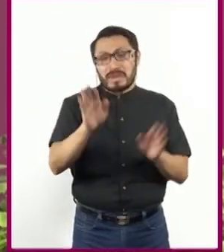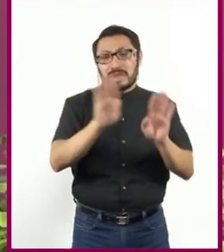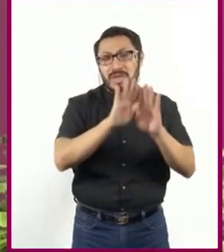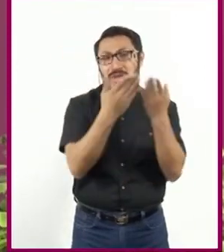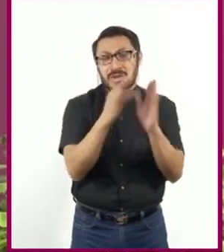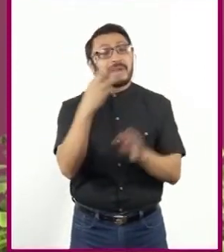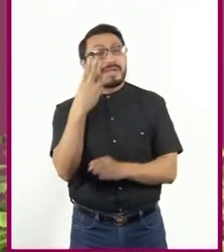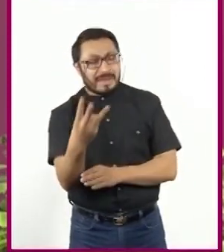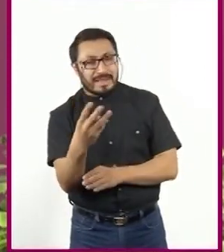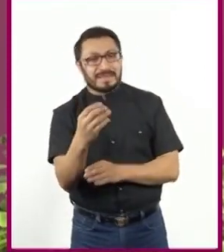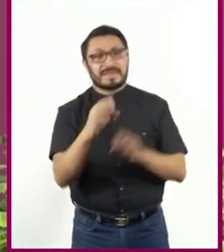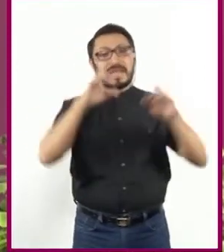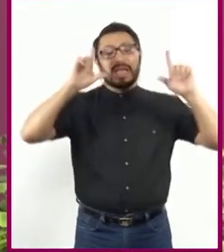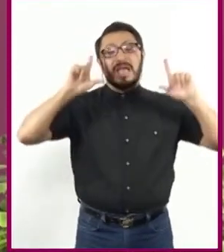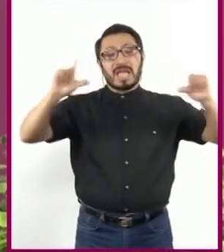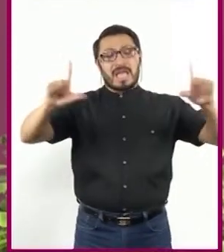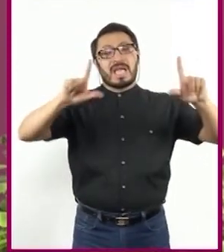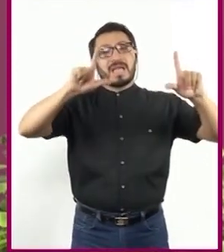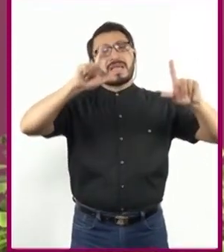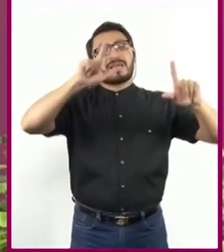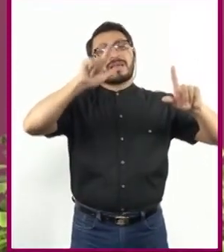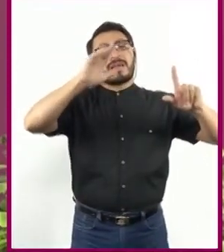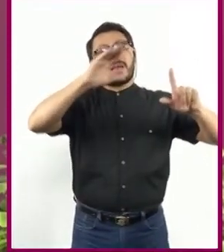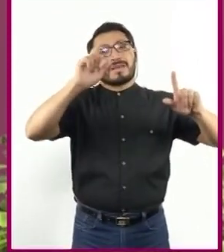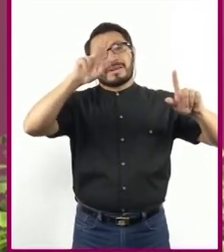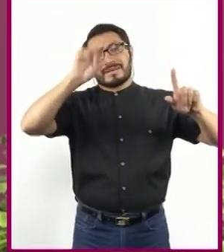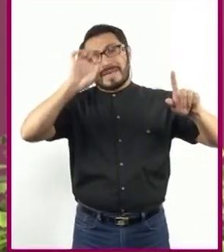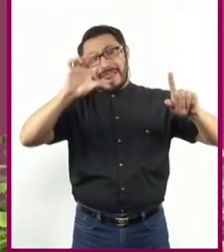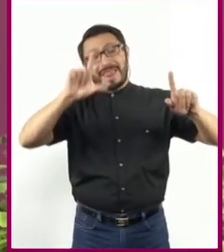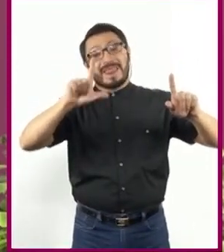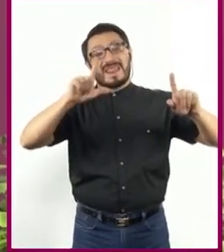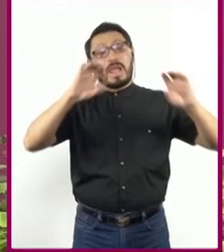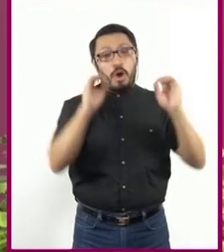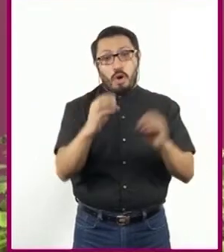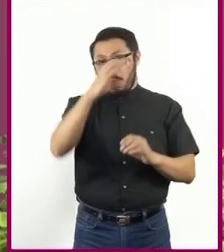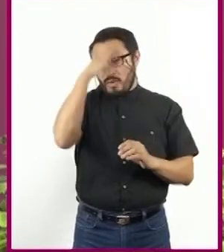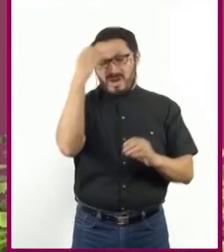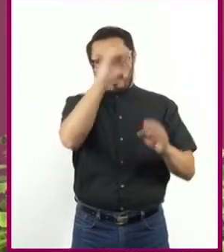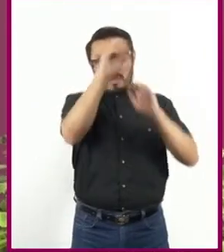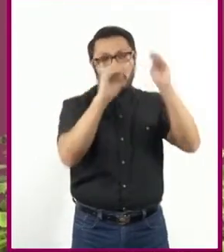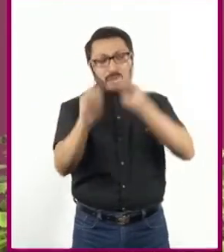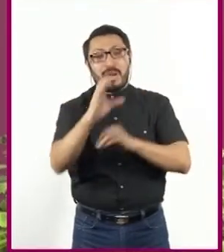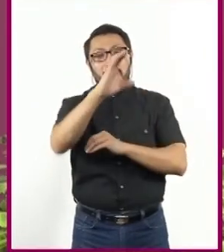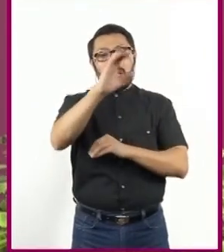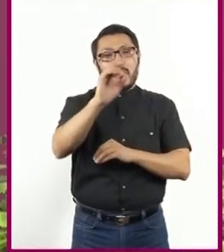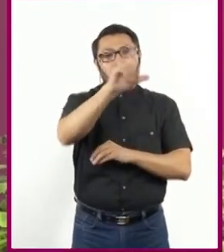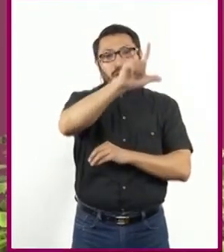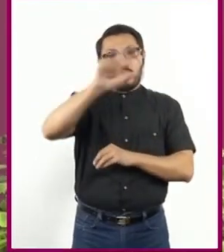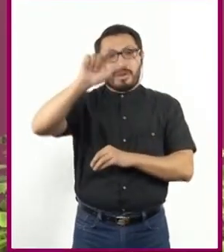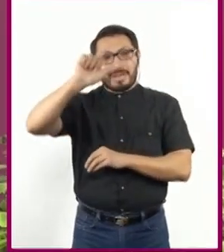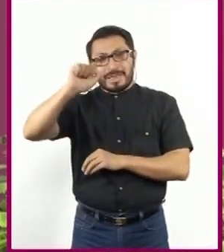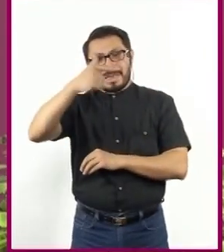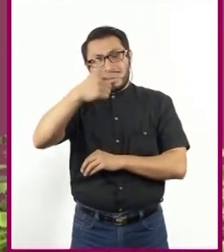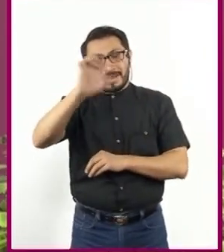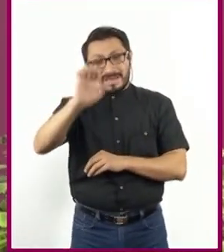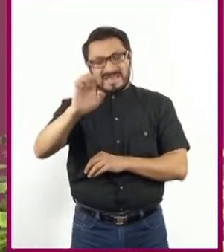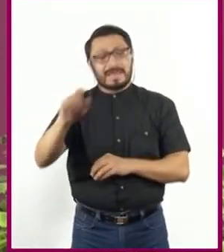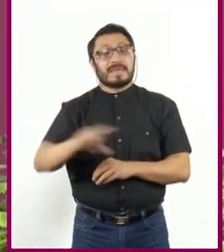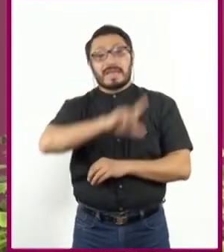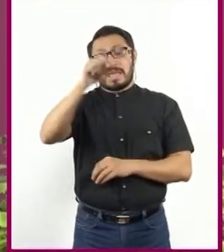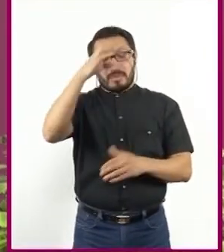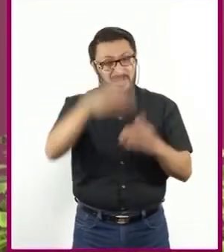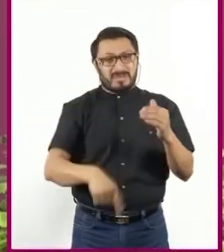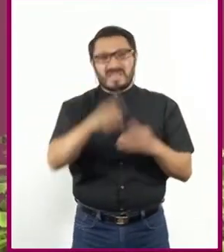collage. Cuando concluyan, muéstralo a sus padres o familiares, a profesores, compañeras y compañeros de